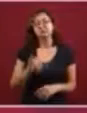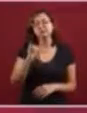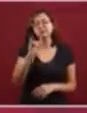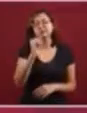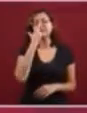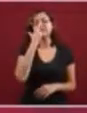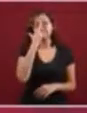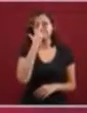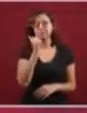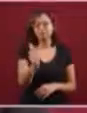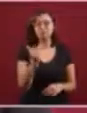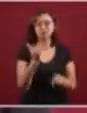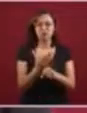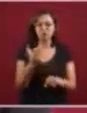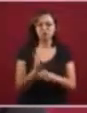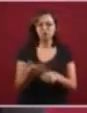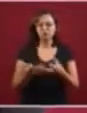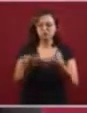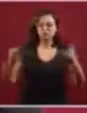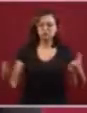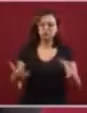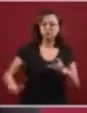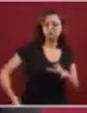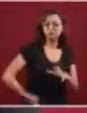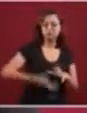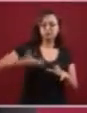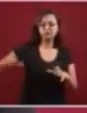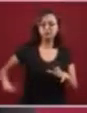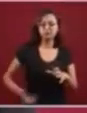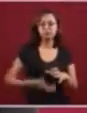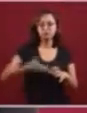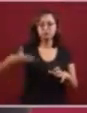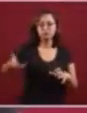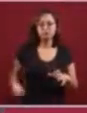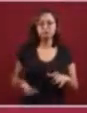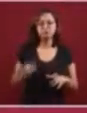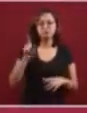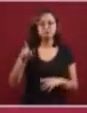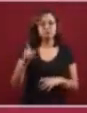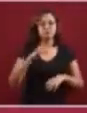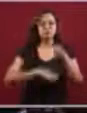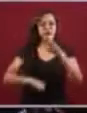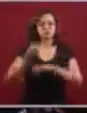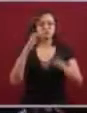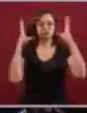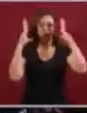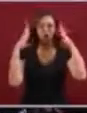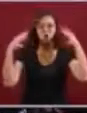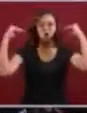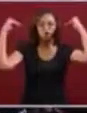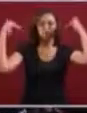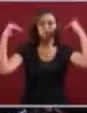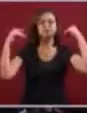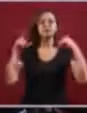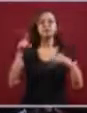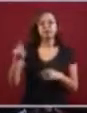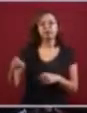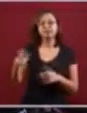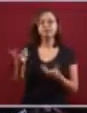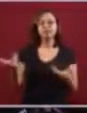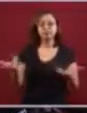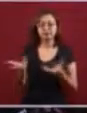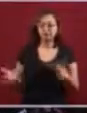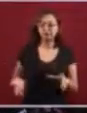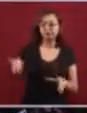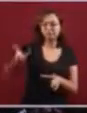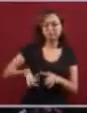haciendo el relleno del terreno, es una empresa holandesa la que está